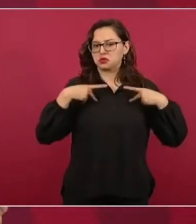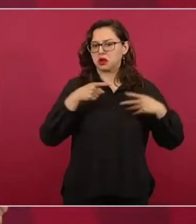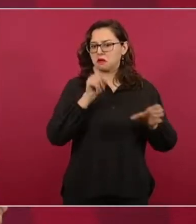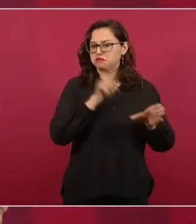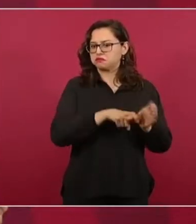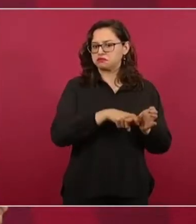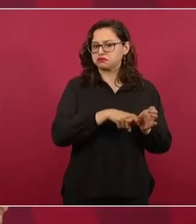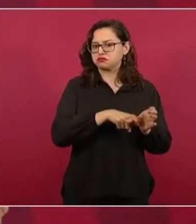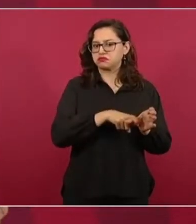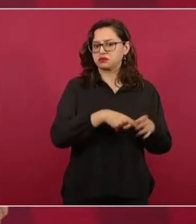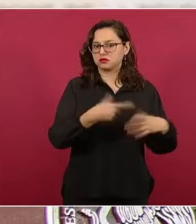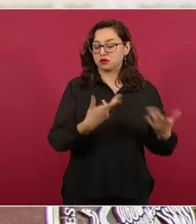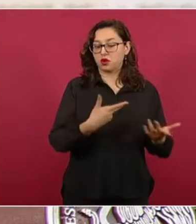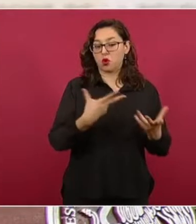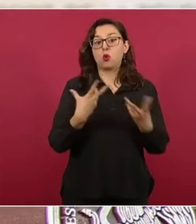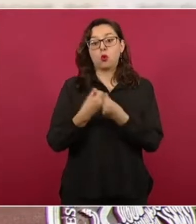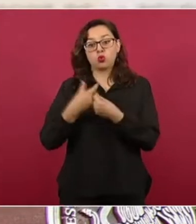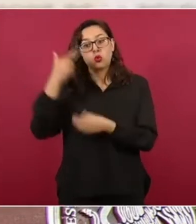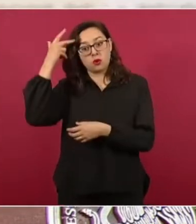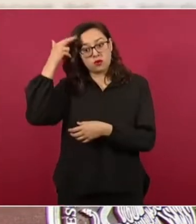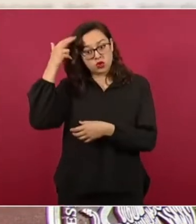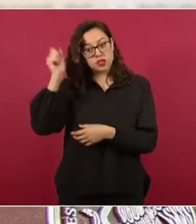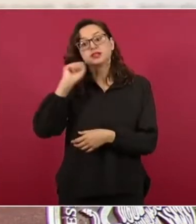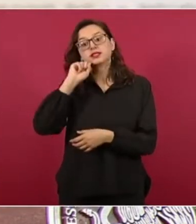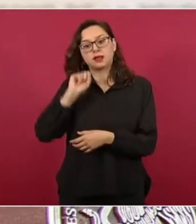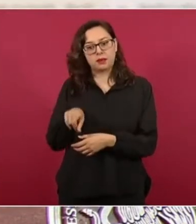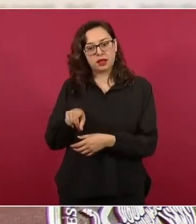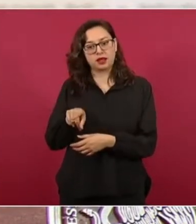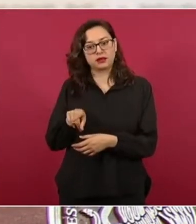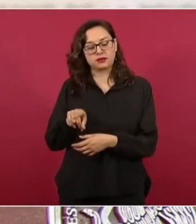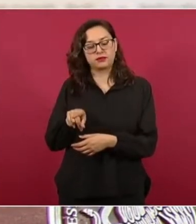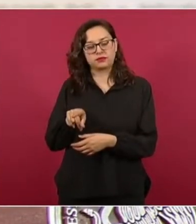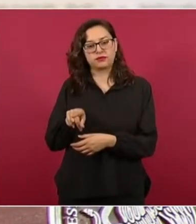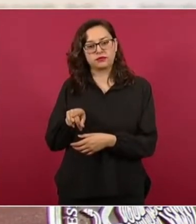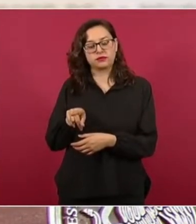estuvo en el Porfiriato. ¿Sí?